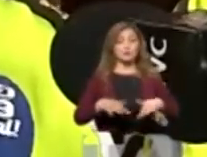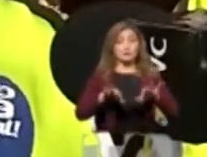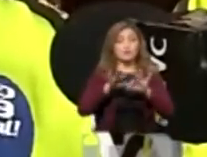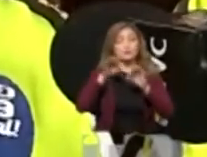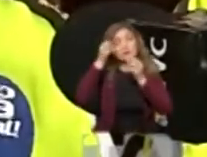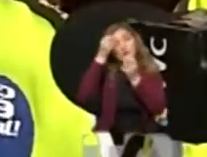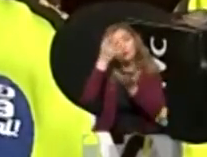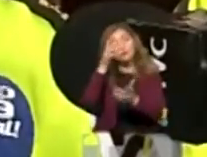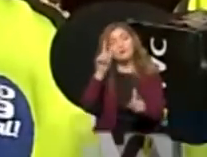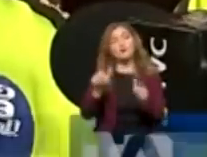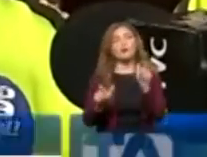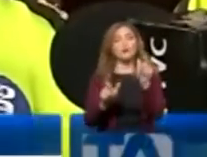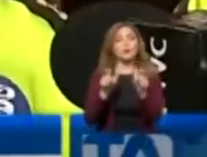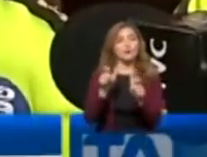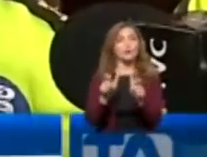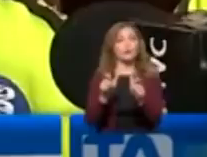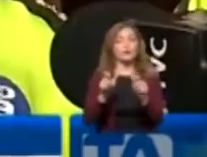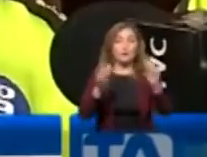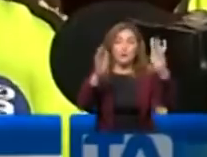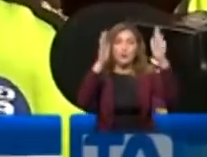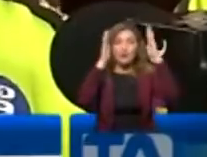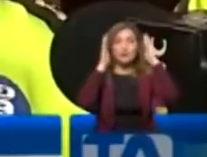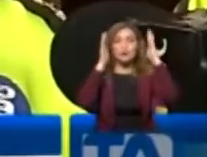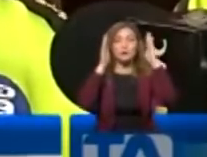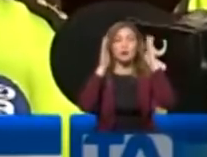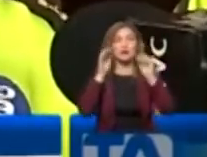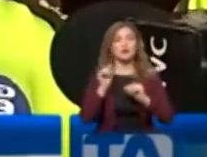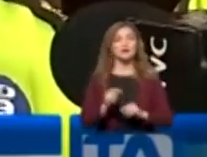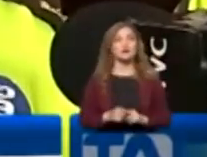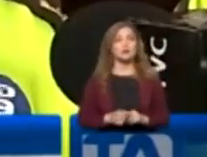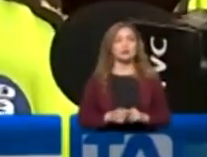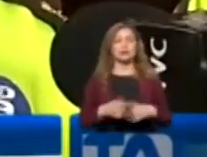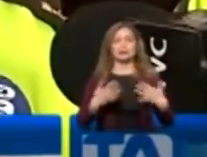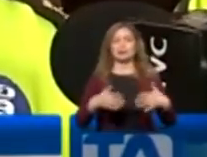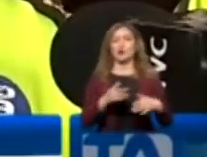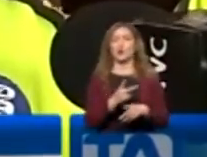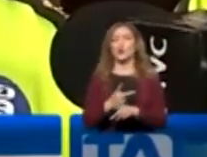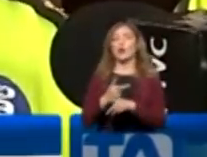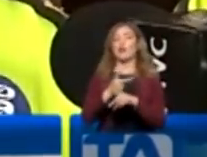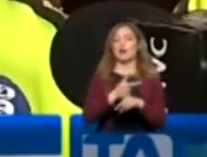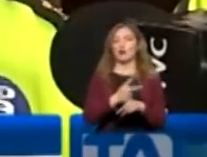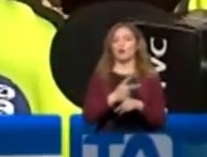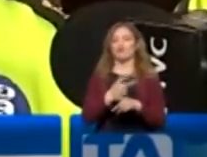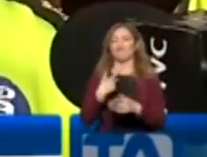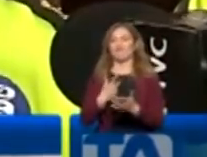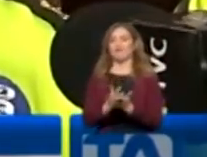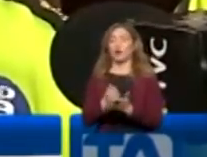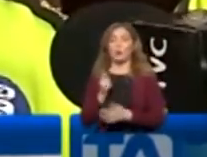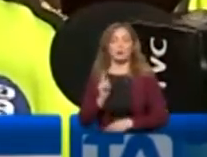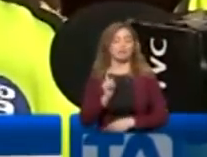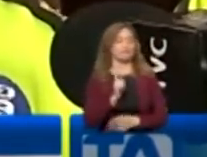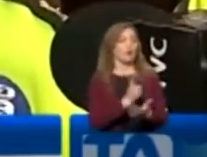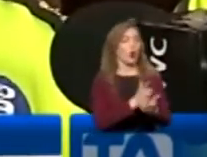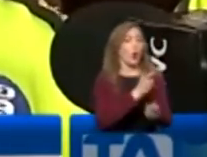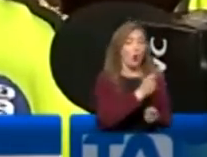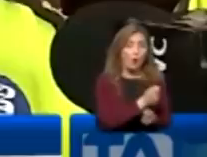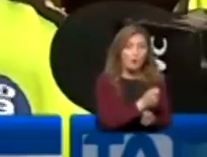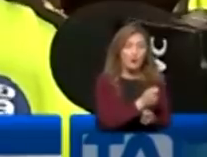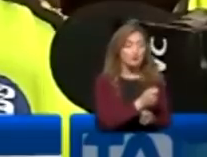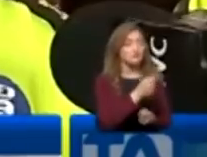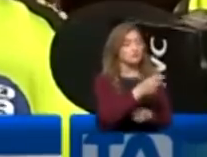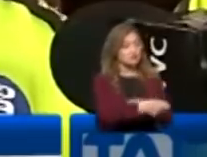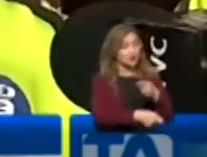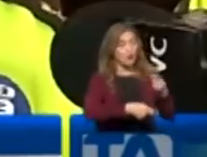ciudadanía tiene que tomar en consideración que se están dando este tipo de hechos y a lo que realiza su